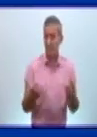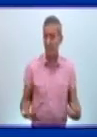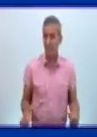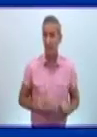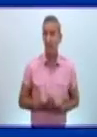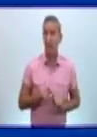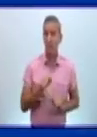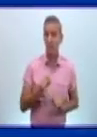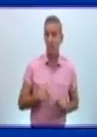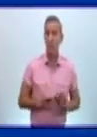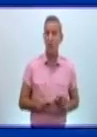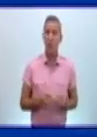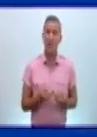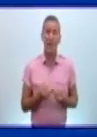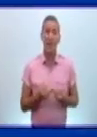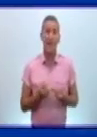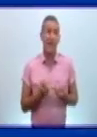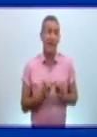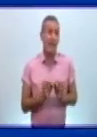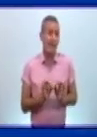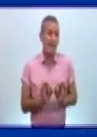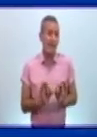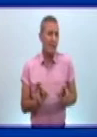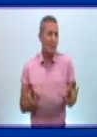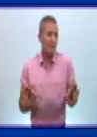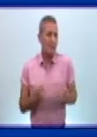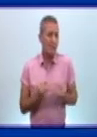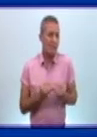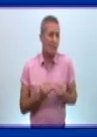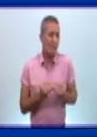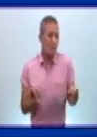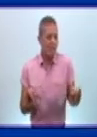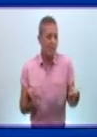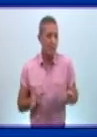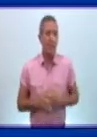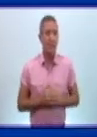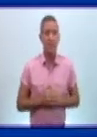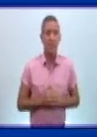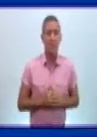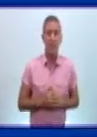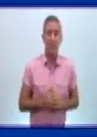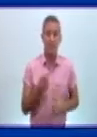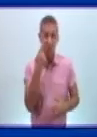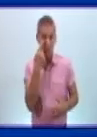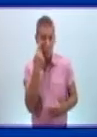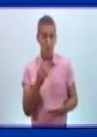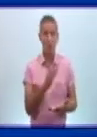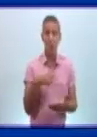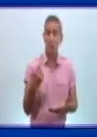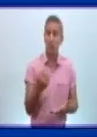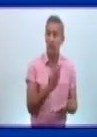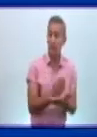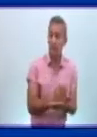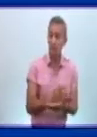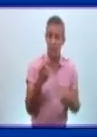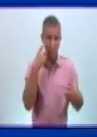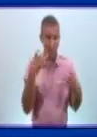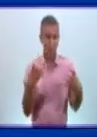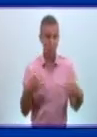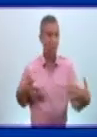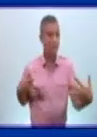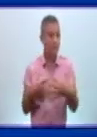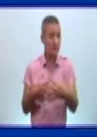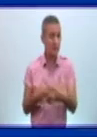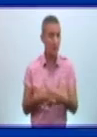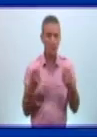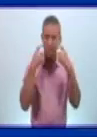mezclas homogéneas. Además, ustedes podrán conocer en nuestra clase la importancia que tienen las mezclas para la